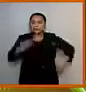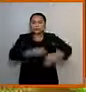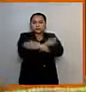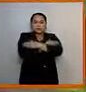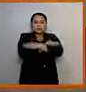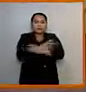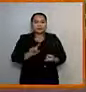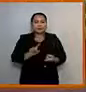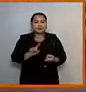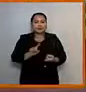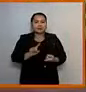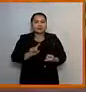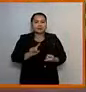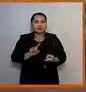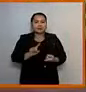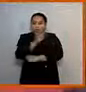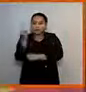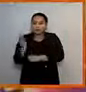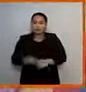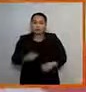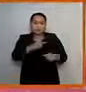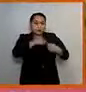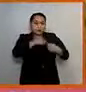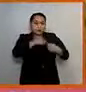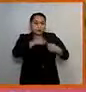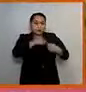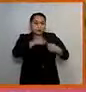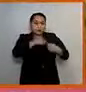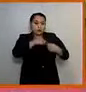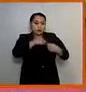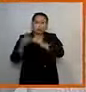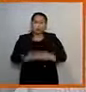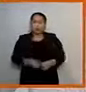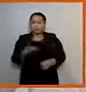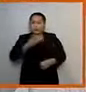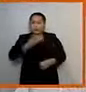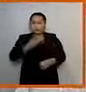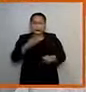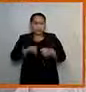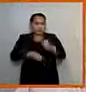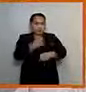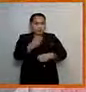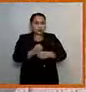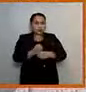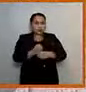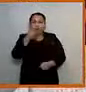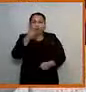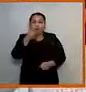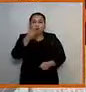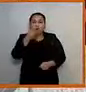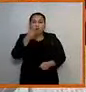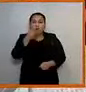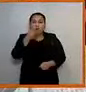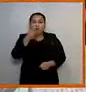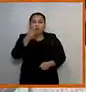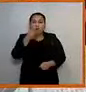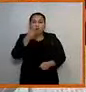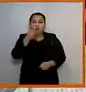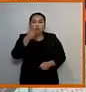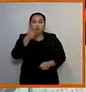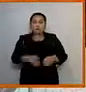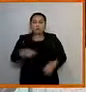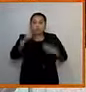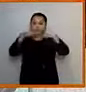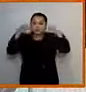felicidades. Amigos, que esta Navidad reviva en tu corazón la esperanza de un nuevo año mejor, lleno de alegría y muchas risas.